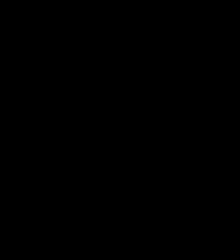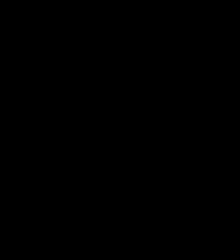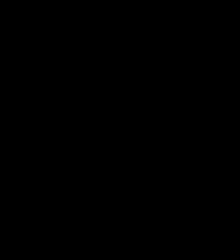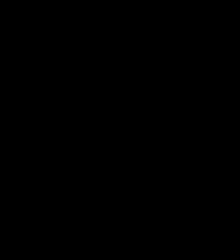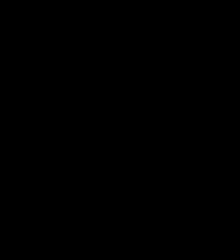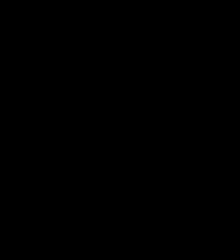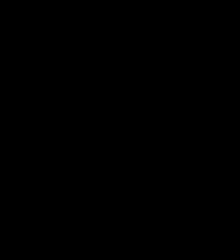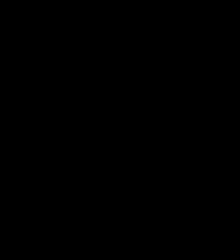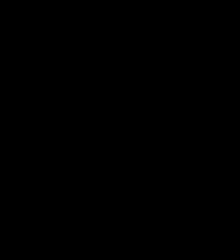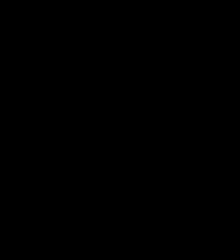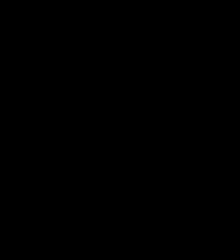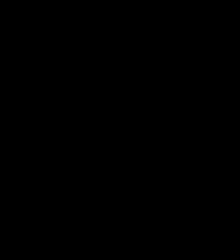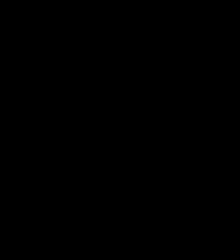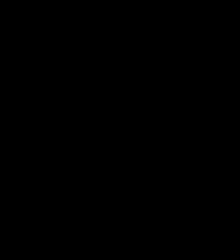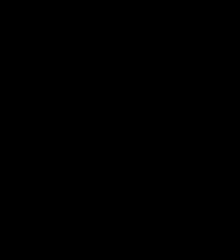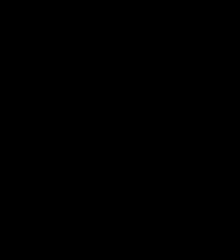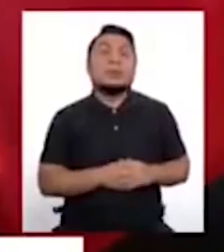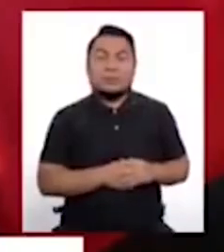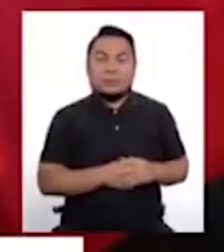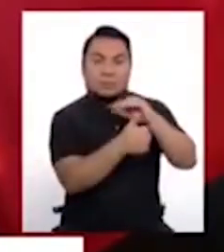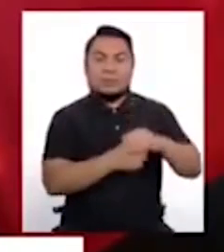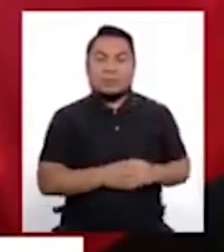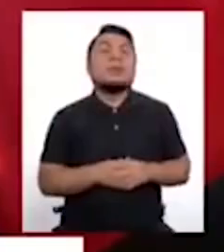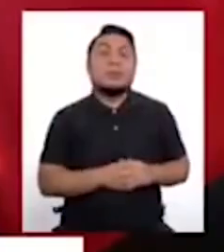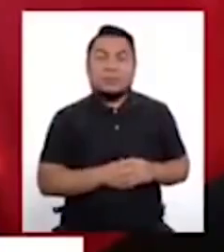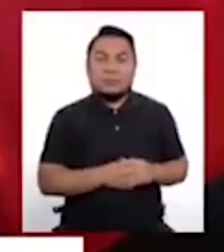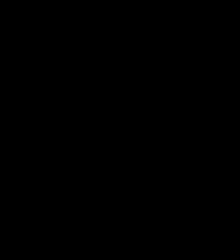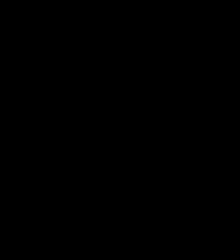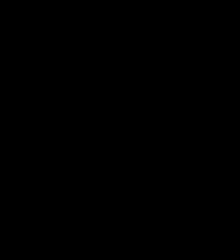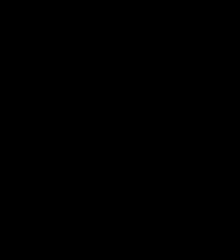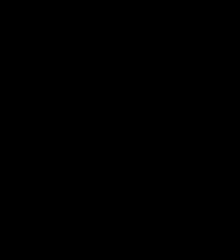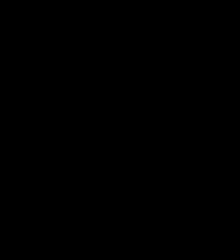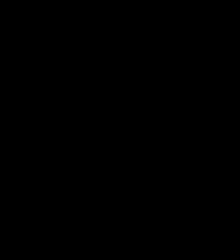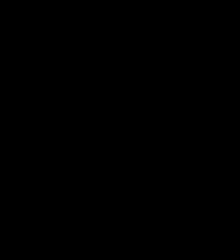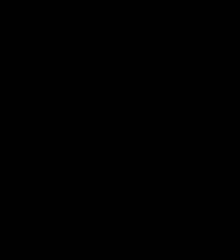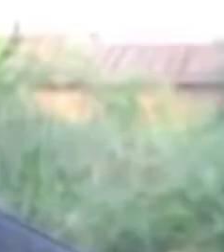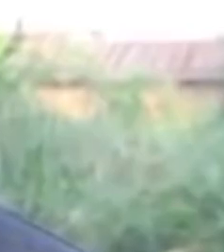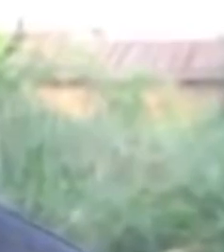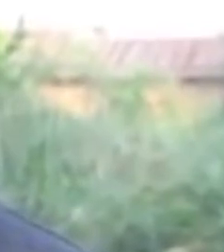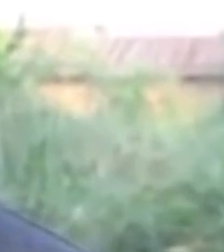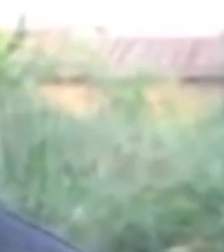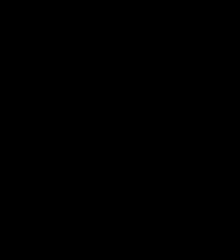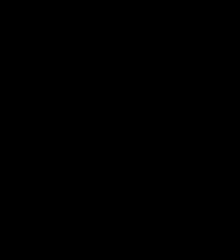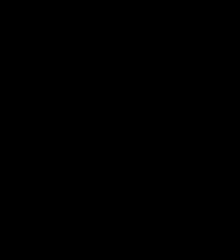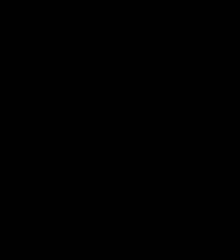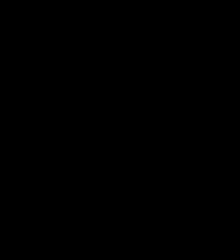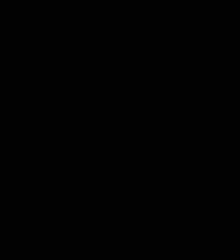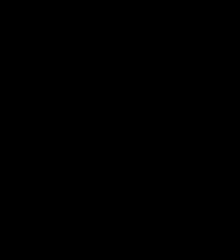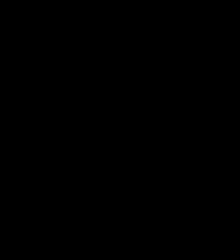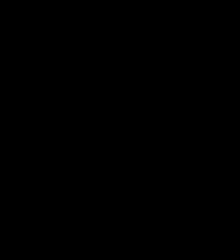alimentos. Osas.